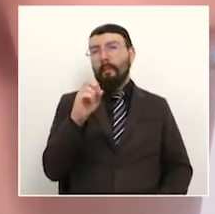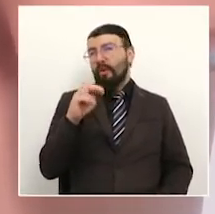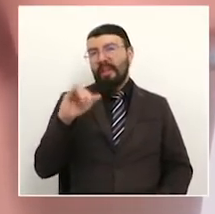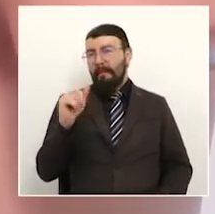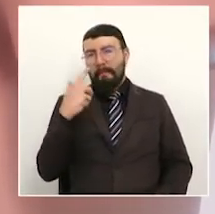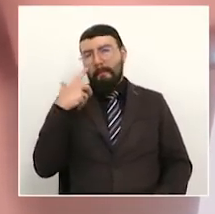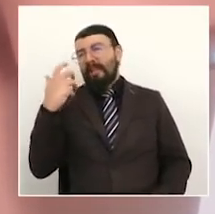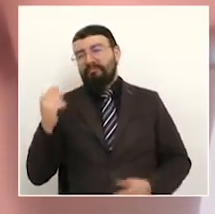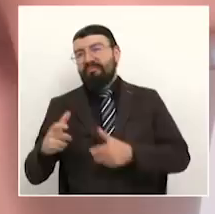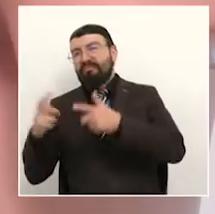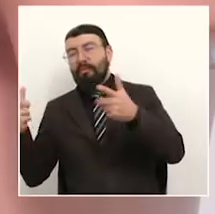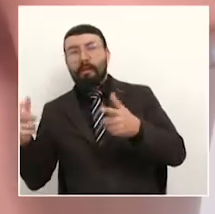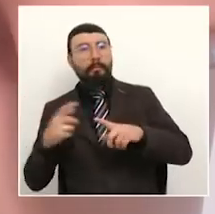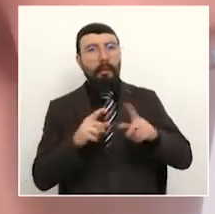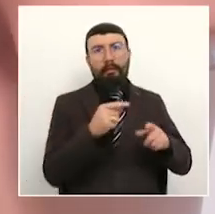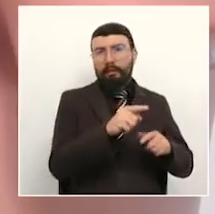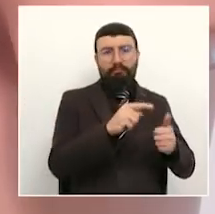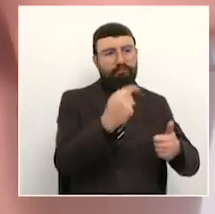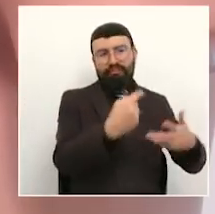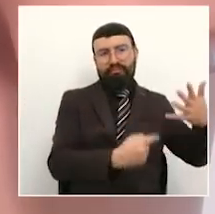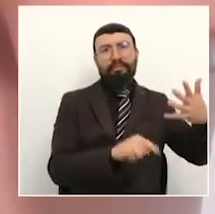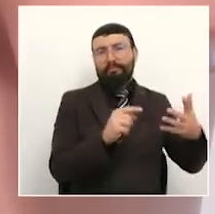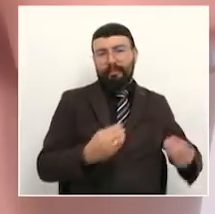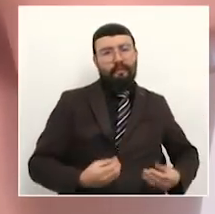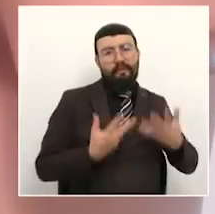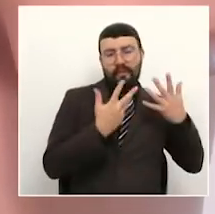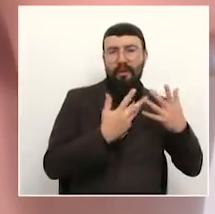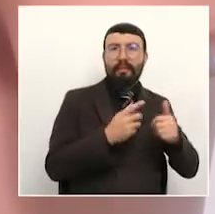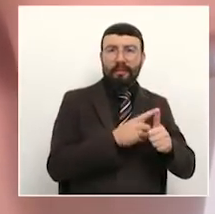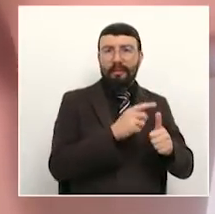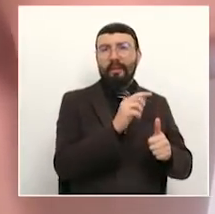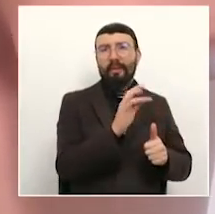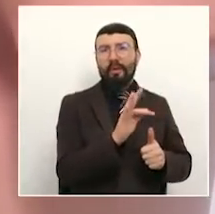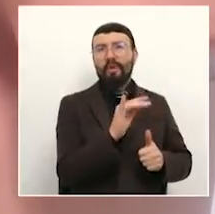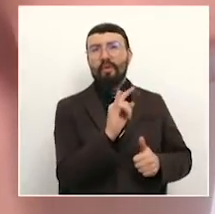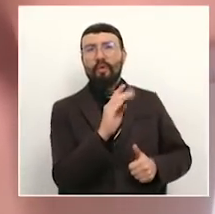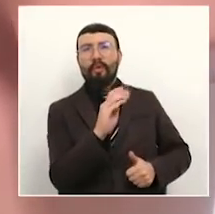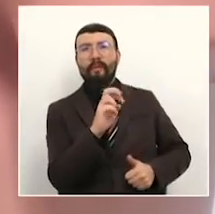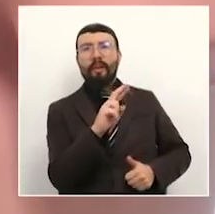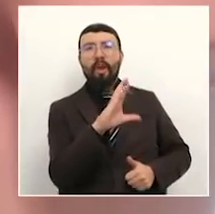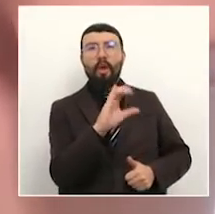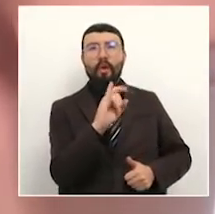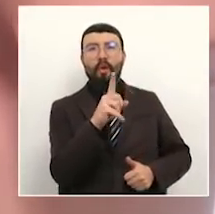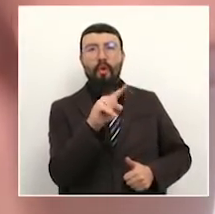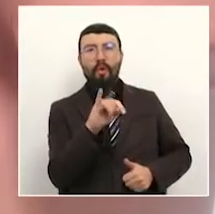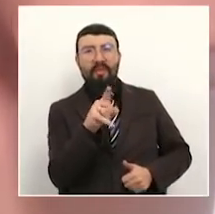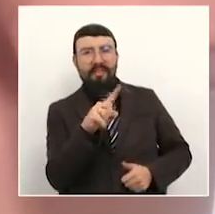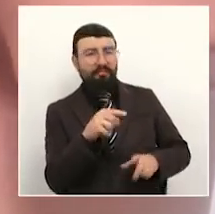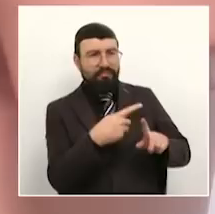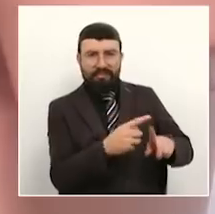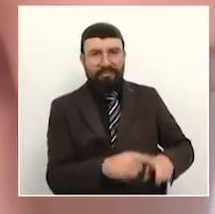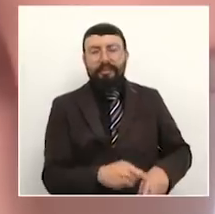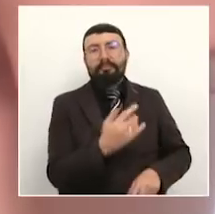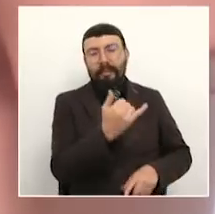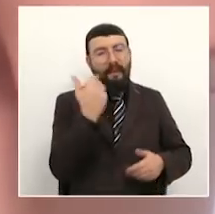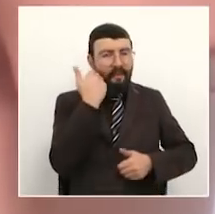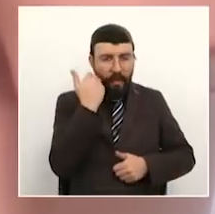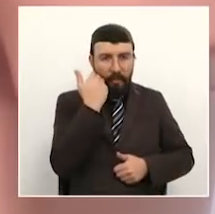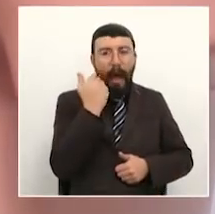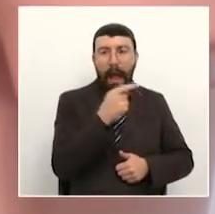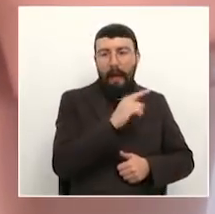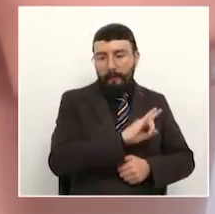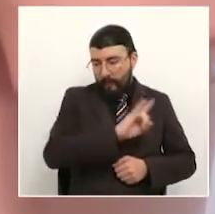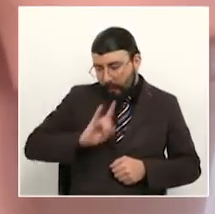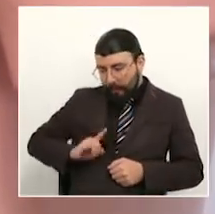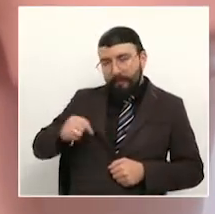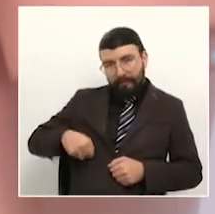como neumonías por el siglo xxi como tuberculosis como silicosis otras miles de cosas que pueden afectar tanto los bronquios que ya les